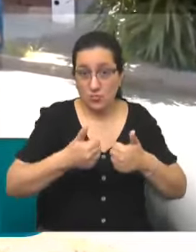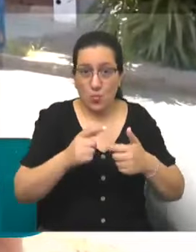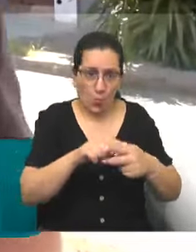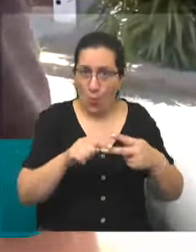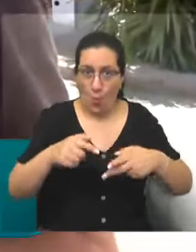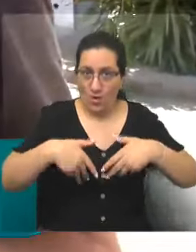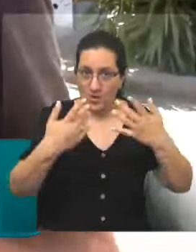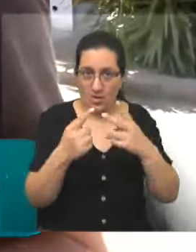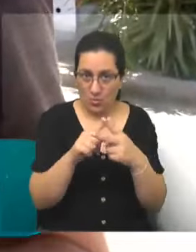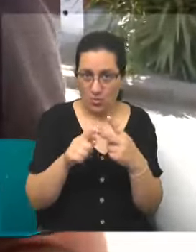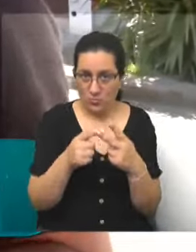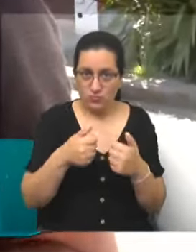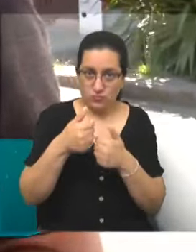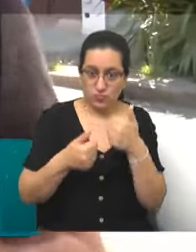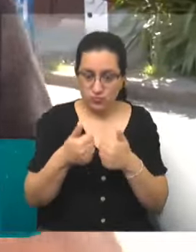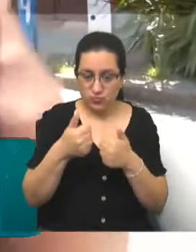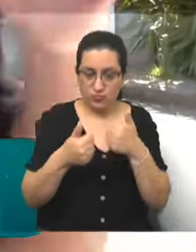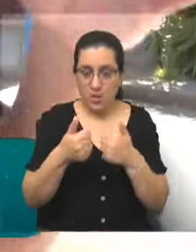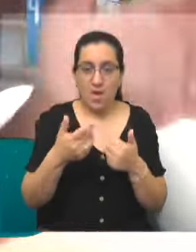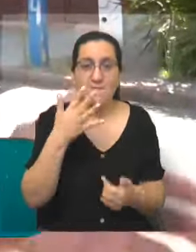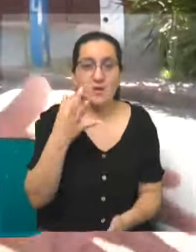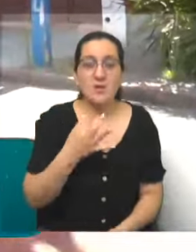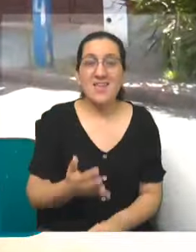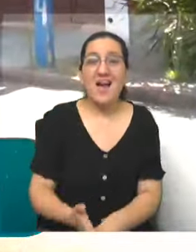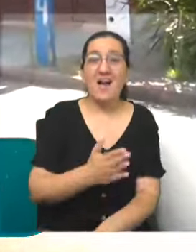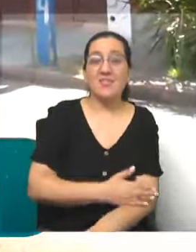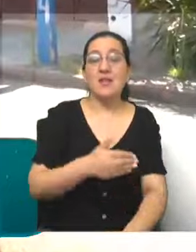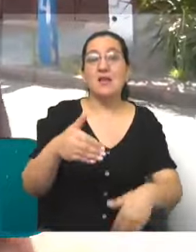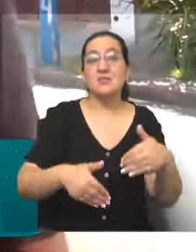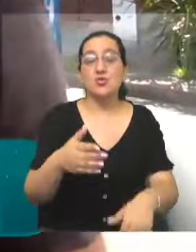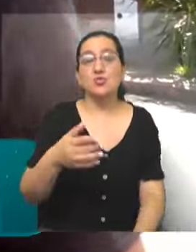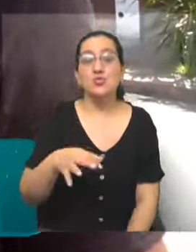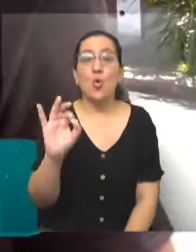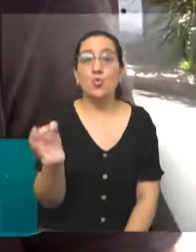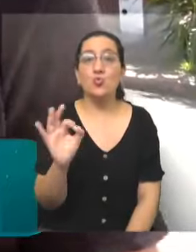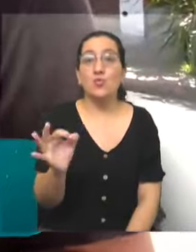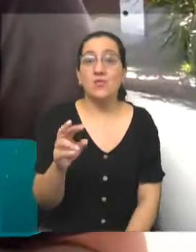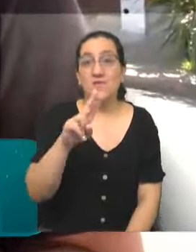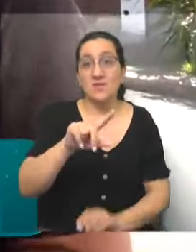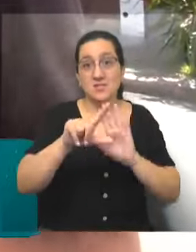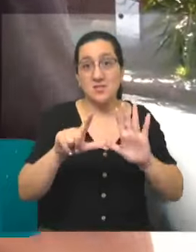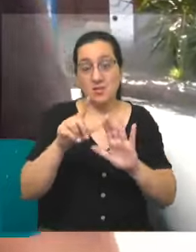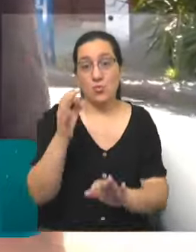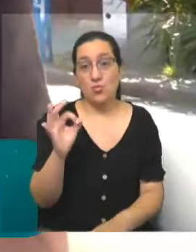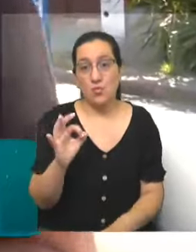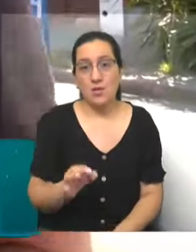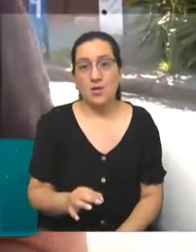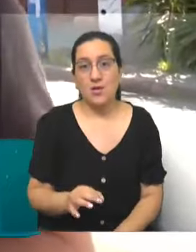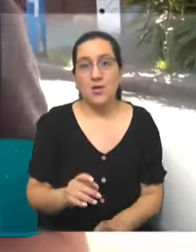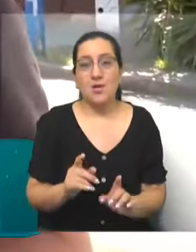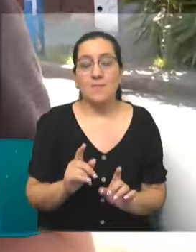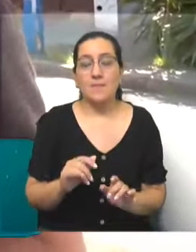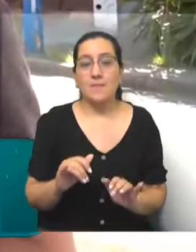dos. Si bien es cierto que previo a la elección de octubre, del 27 de octubre, y una